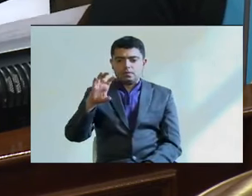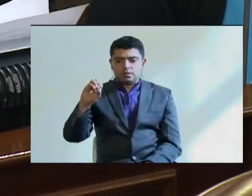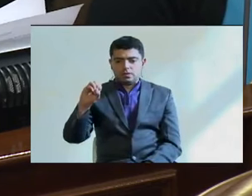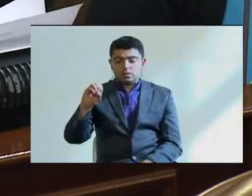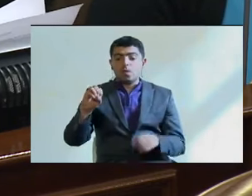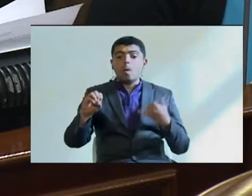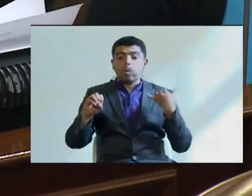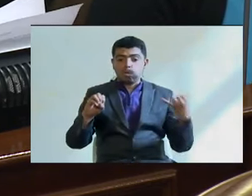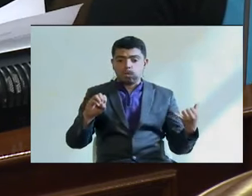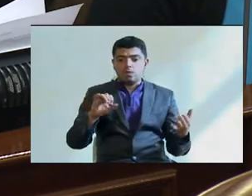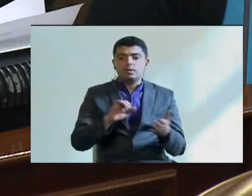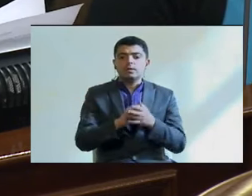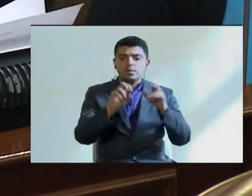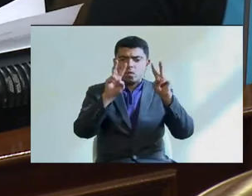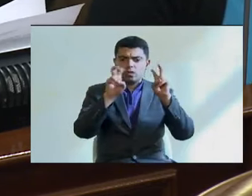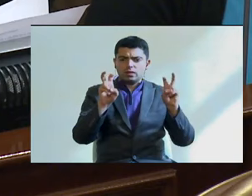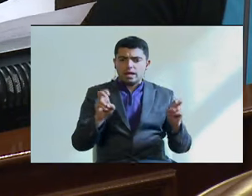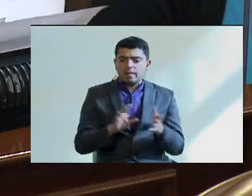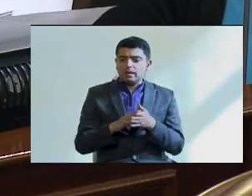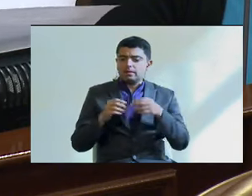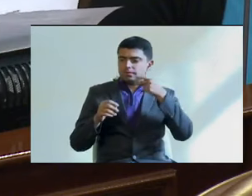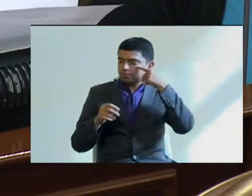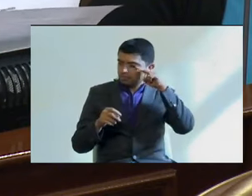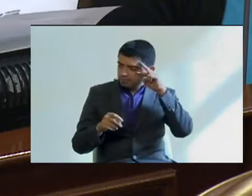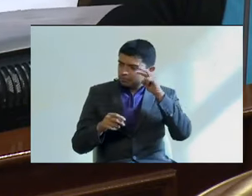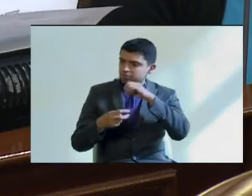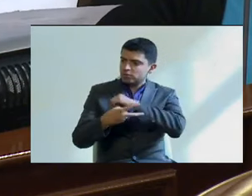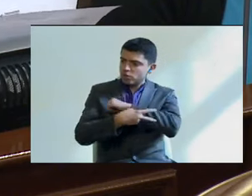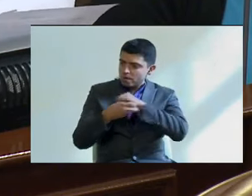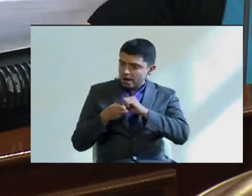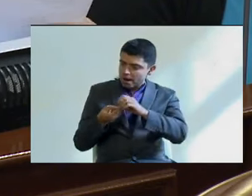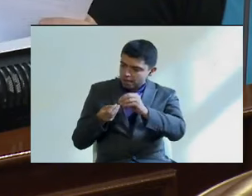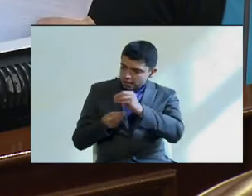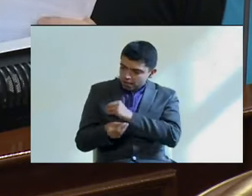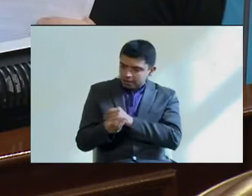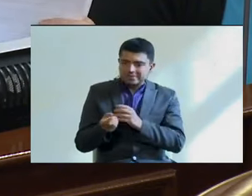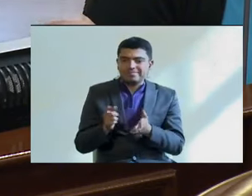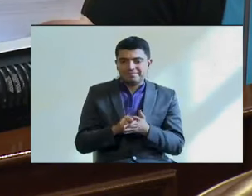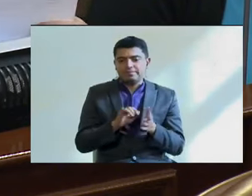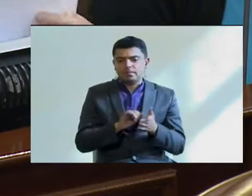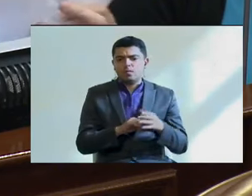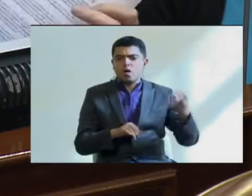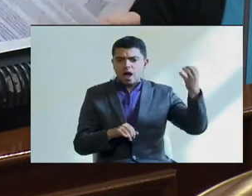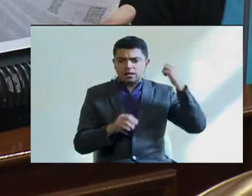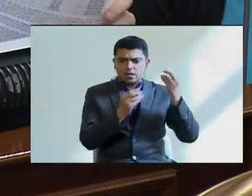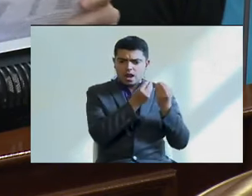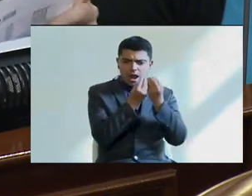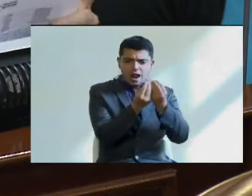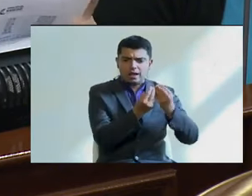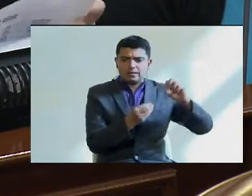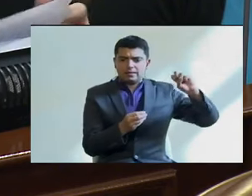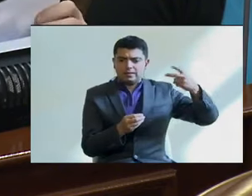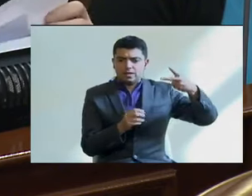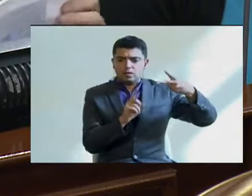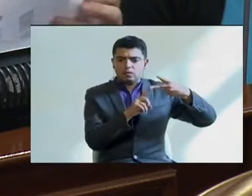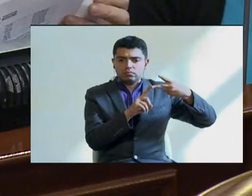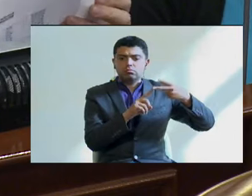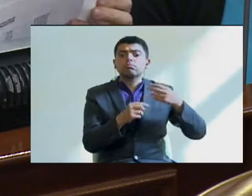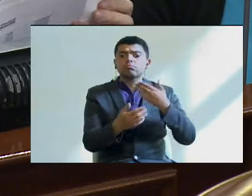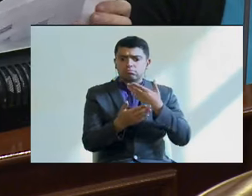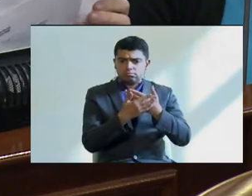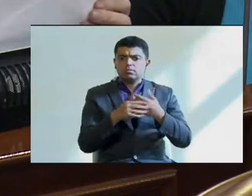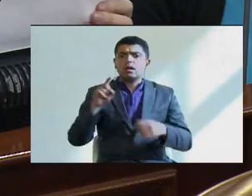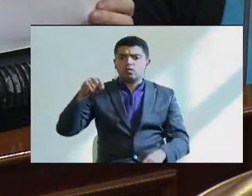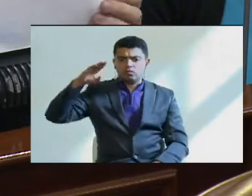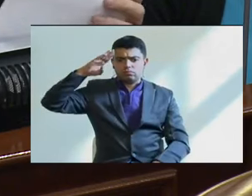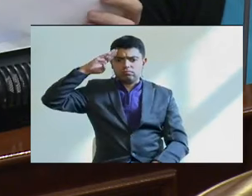están los temas de la corrupción en la comisión segunda hemos escuchado varias veces a los comandantes de